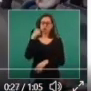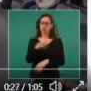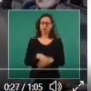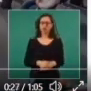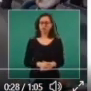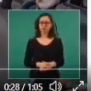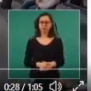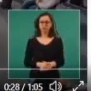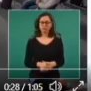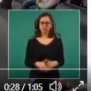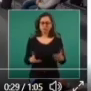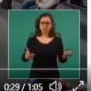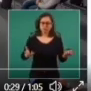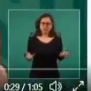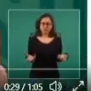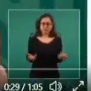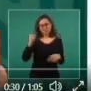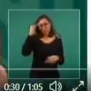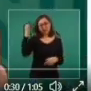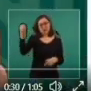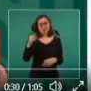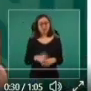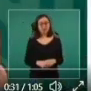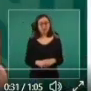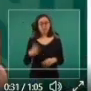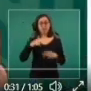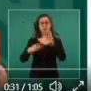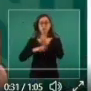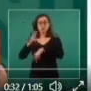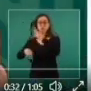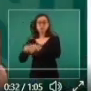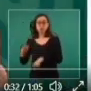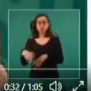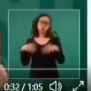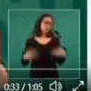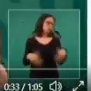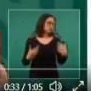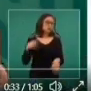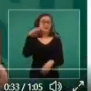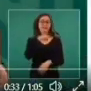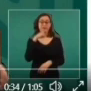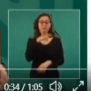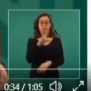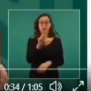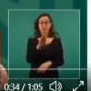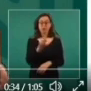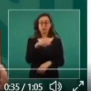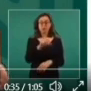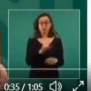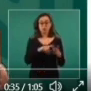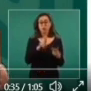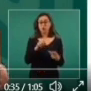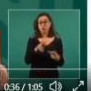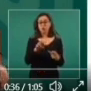¿Se imaginan si voy a estar en eso? Híjole, el Reforma y el Universal y